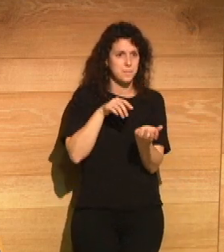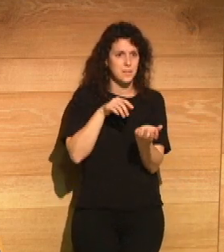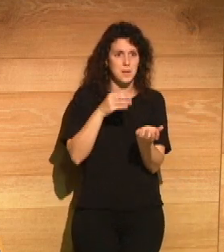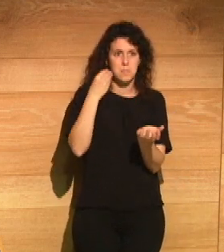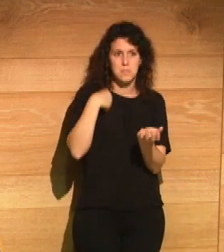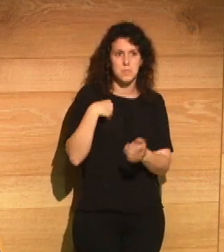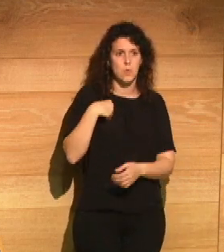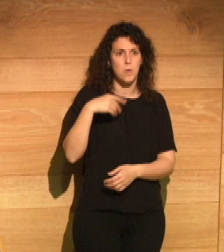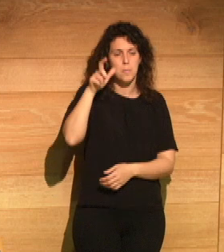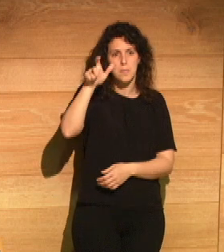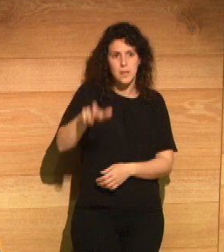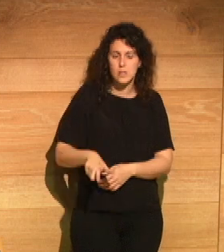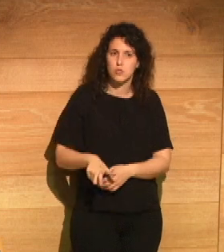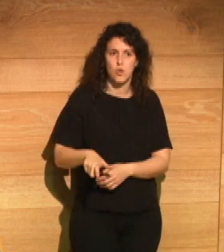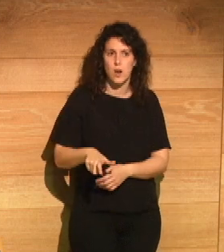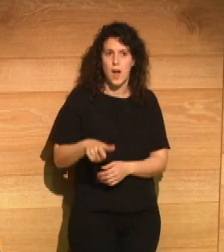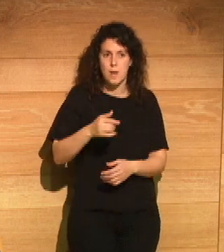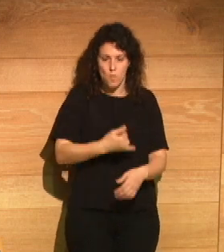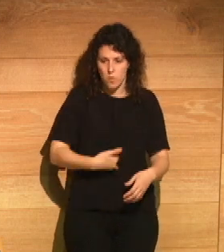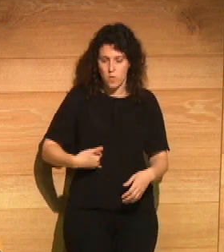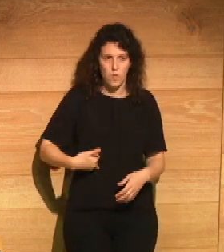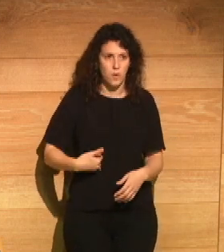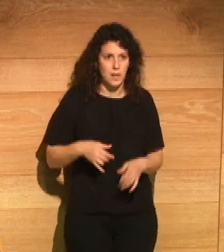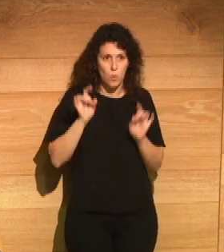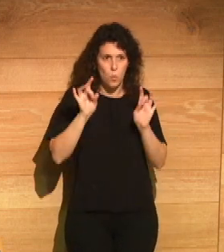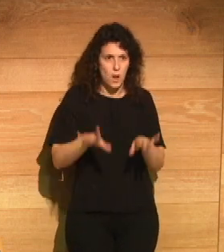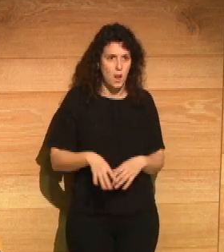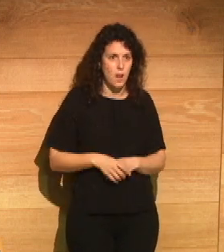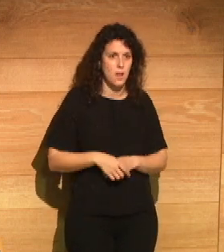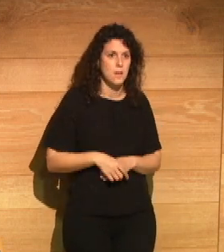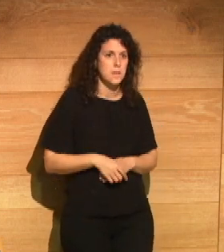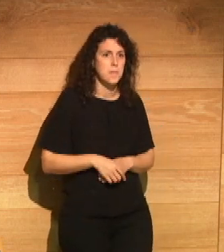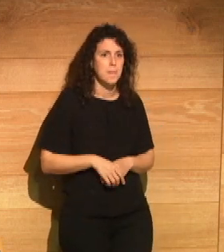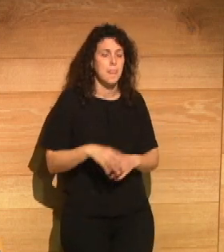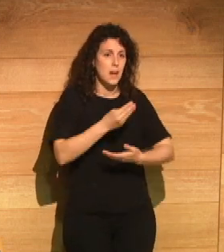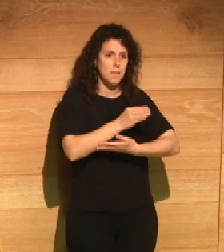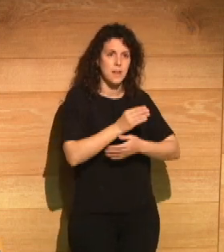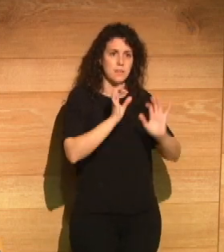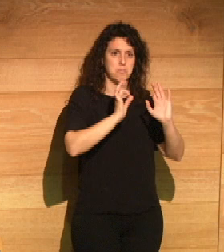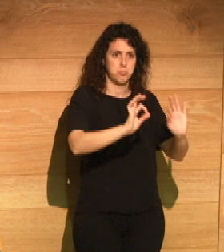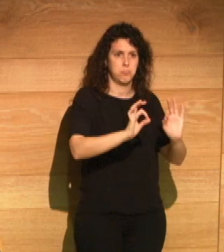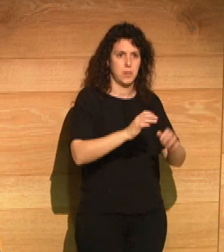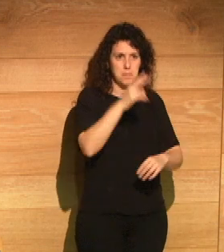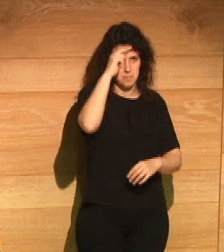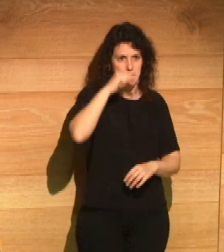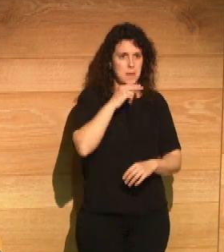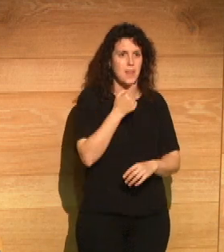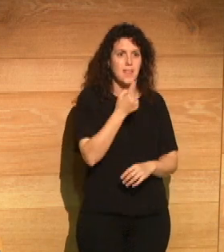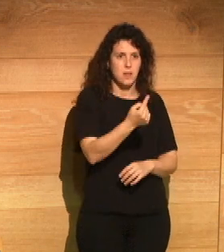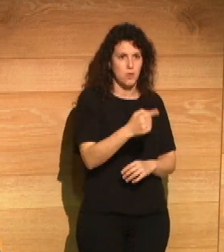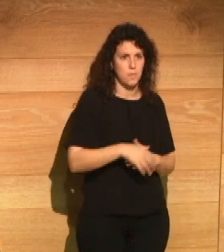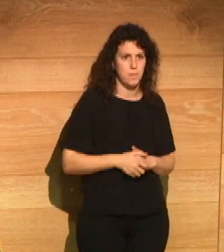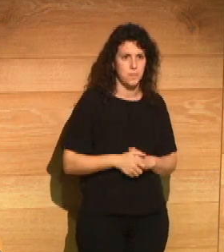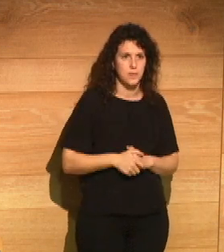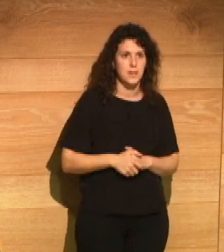una persona desnutrida. La bebé más fea de la clínica, dijo mi papá. Él y mi tía Amelia también se